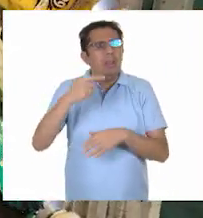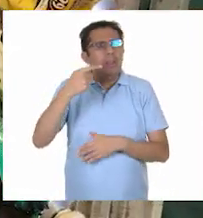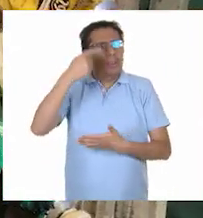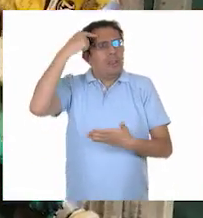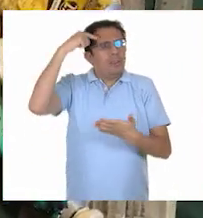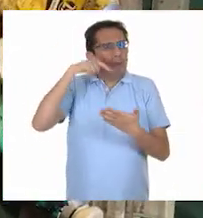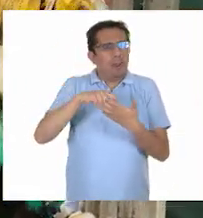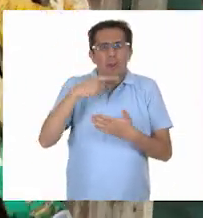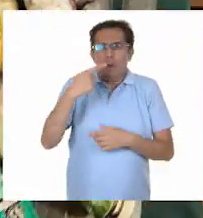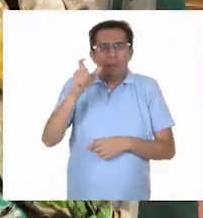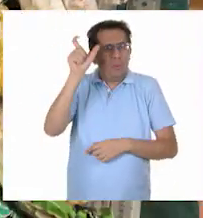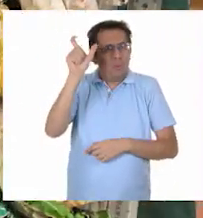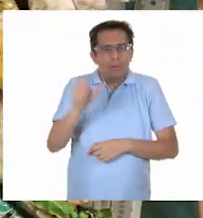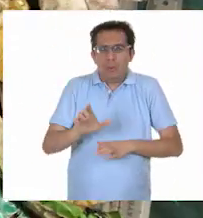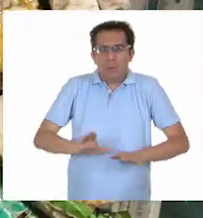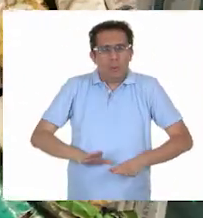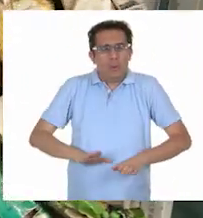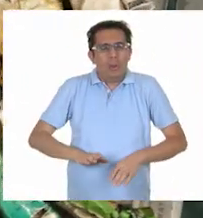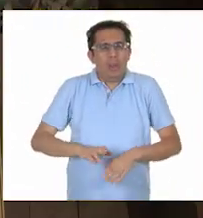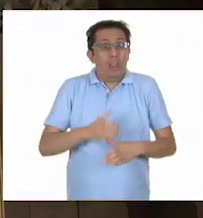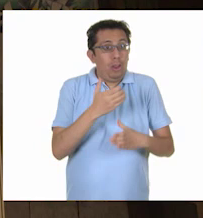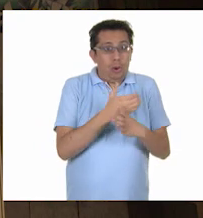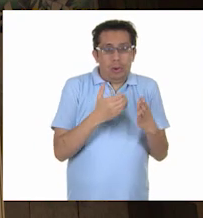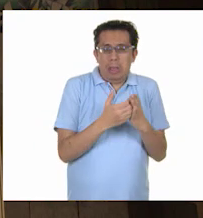personalidad de sus cosas es la personalidad de él.